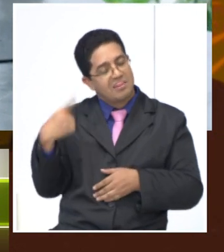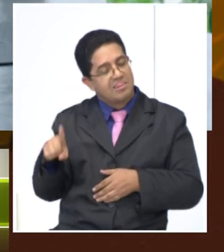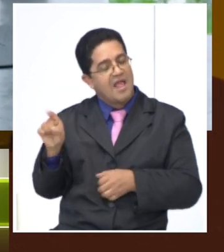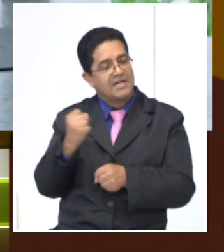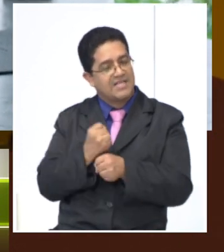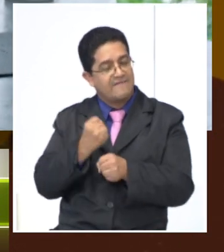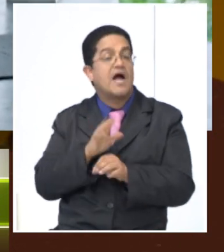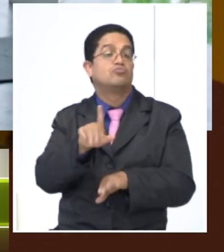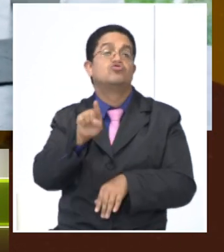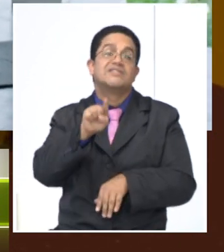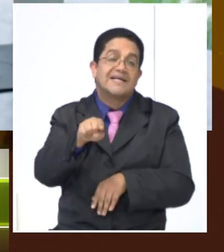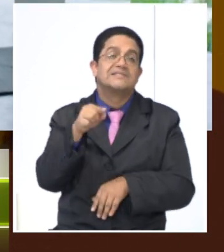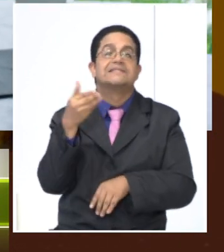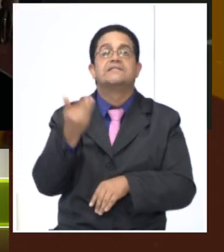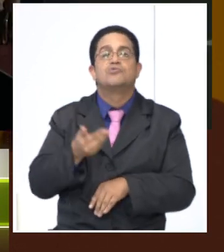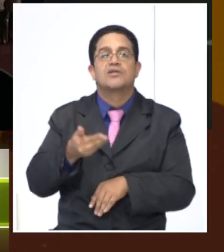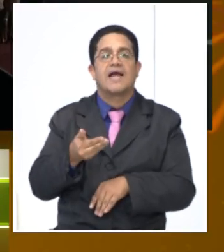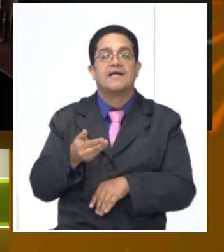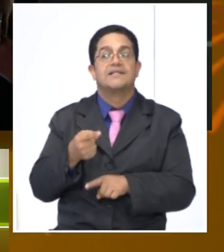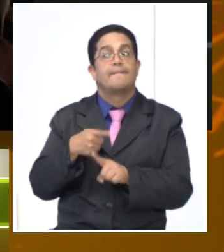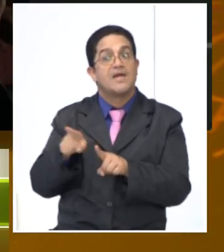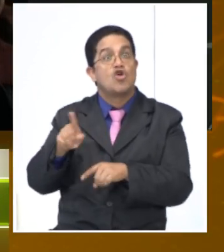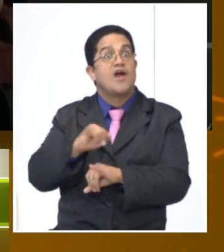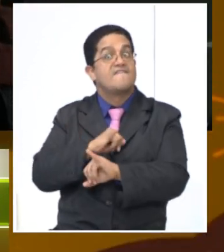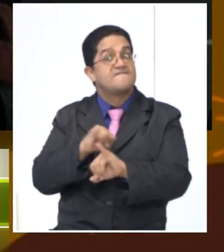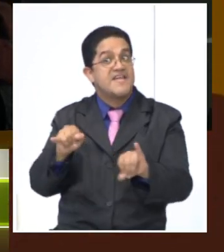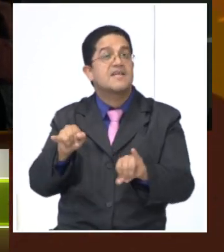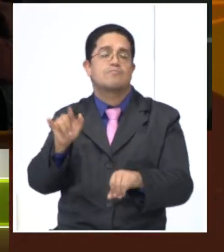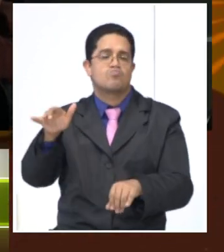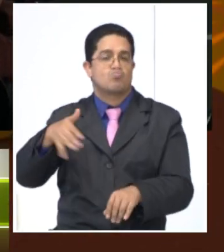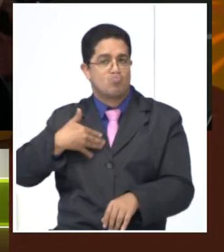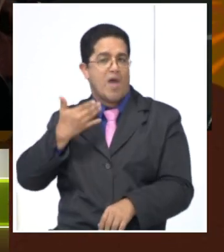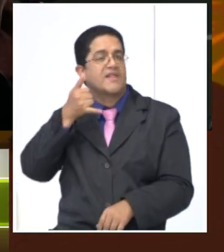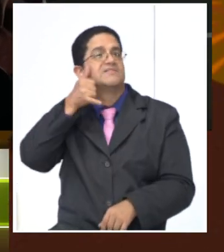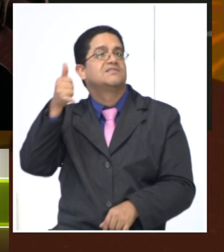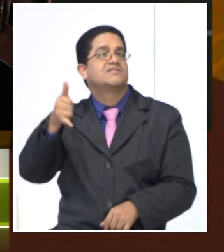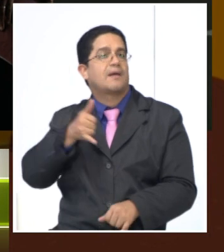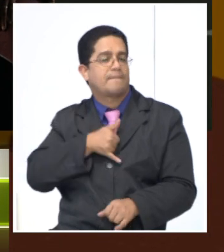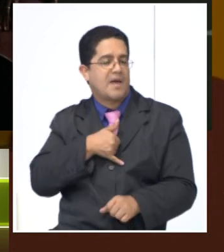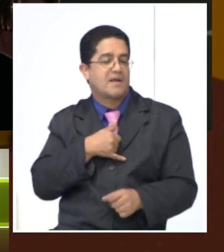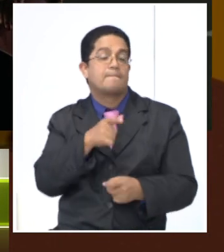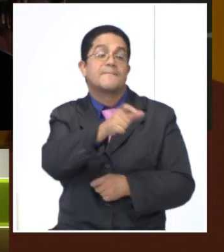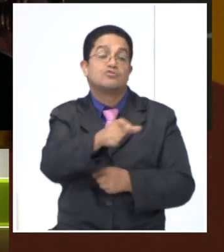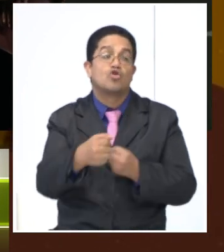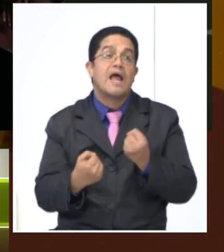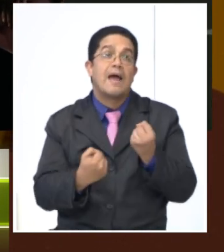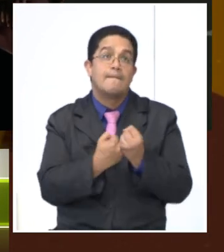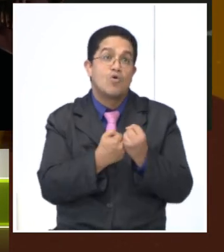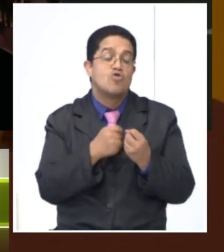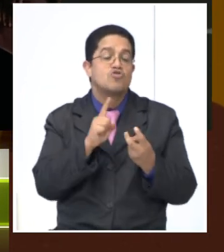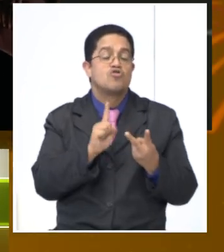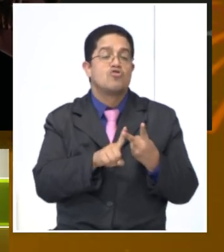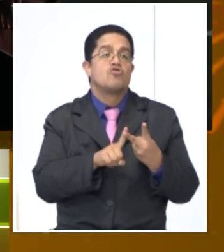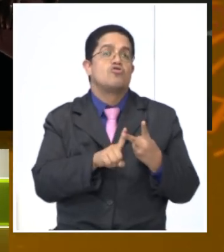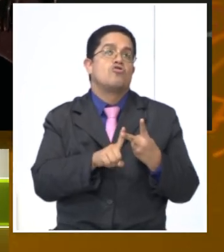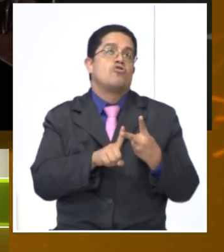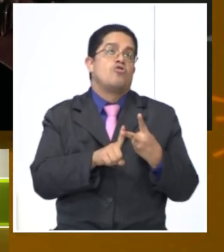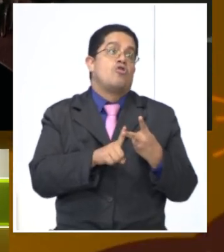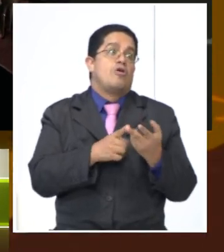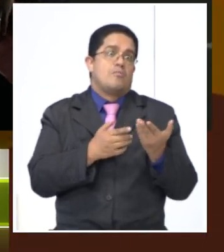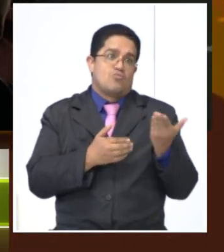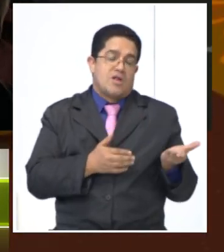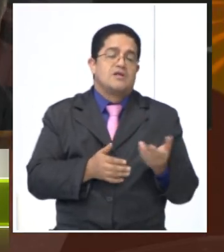esto es importante respetarlo. Tanto la persona que es tu red de apoyo como la persona que se siente sostenida por esa red de